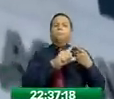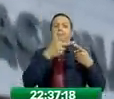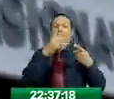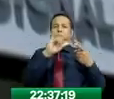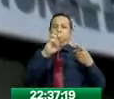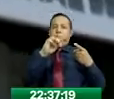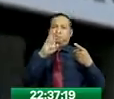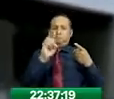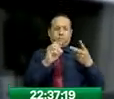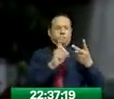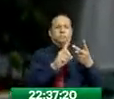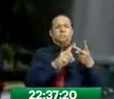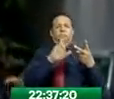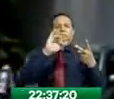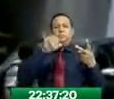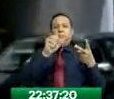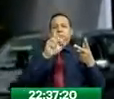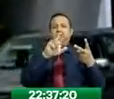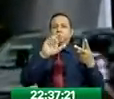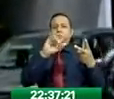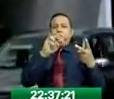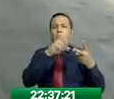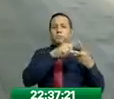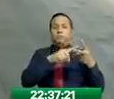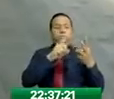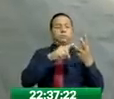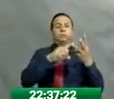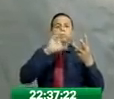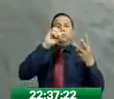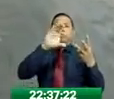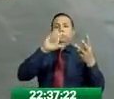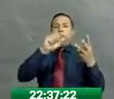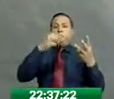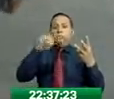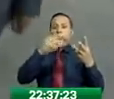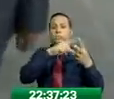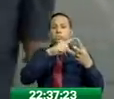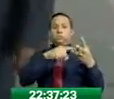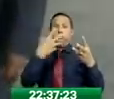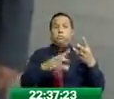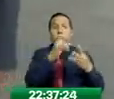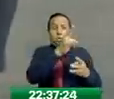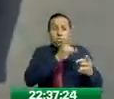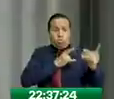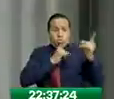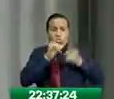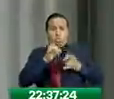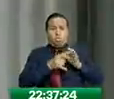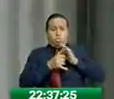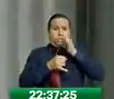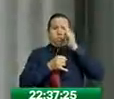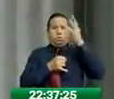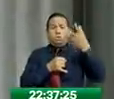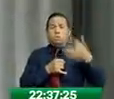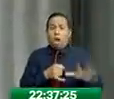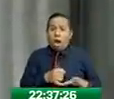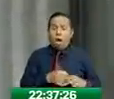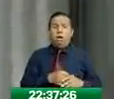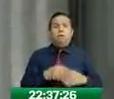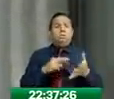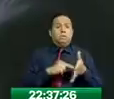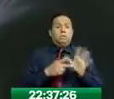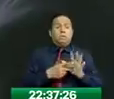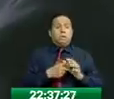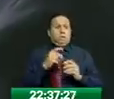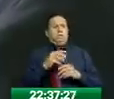defensor del expresidente Rafael Correa, y esta vez Paulo Caña, los afectados por COVID-19, lo que ha puesto en alerta al resto